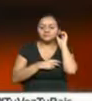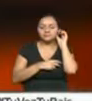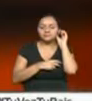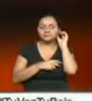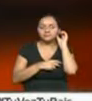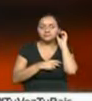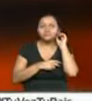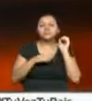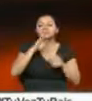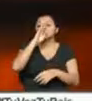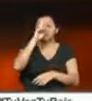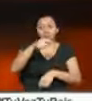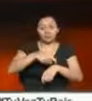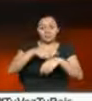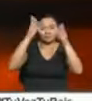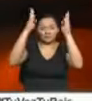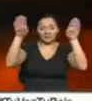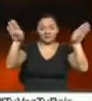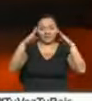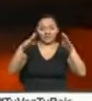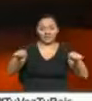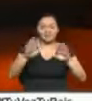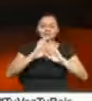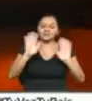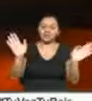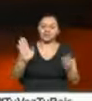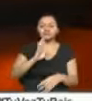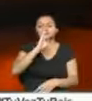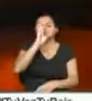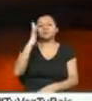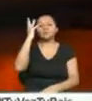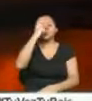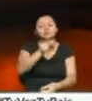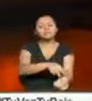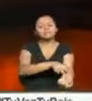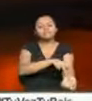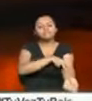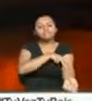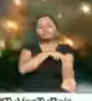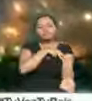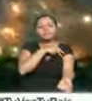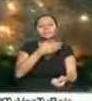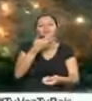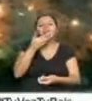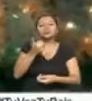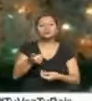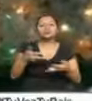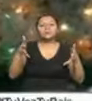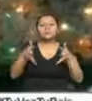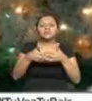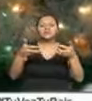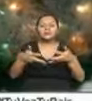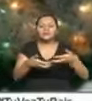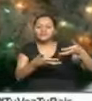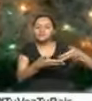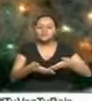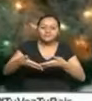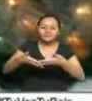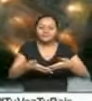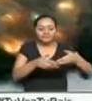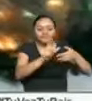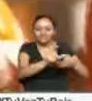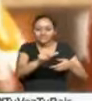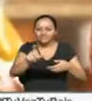La época navideña llegó y con ella se despierta la bella tradición de los pesebres. Es por eso que el Ministerio del Ambiente junto